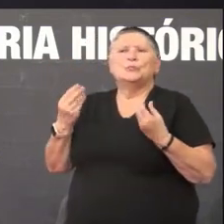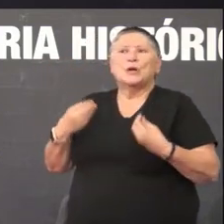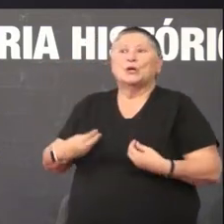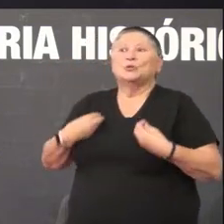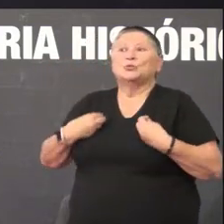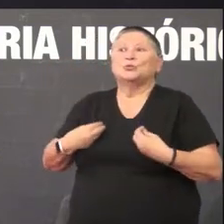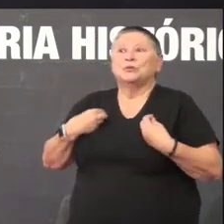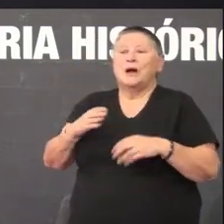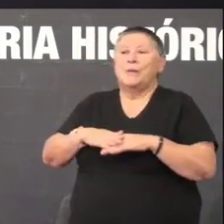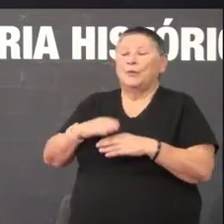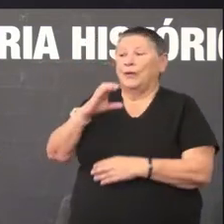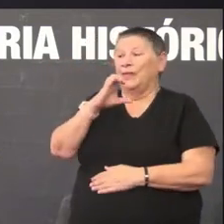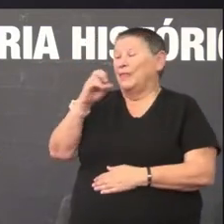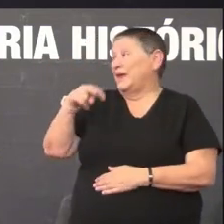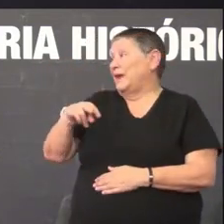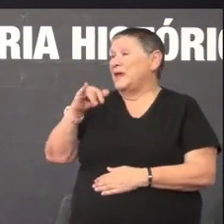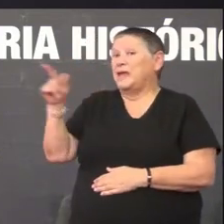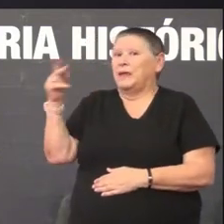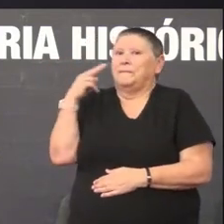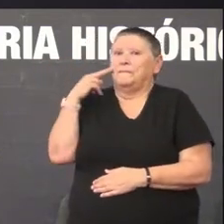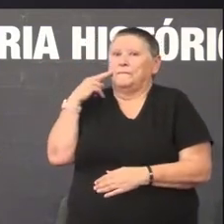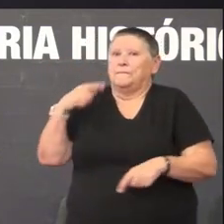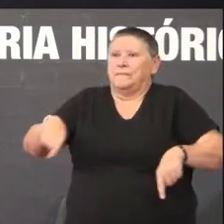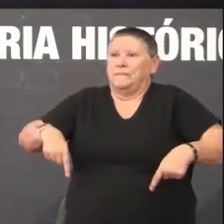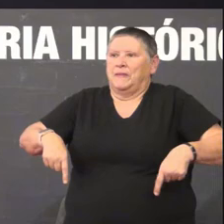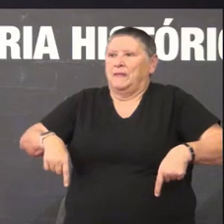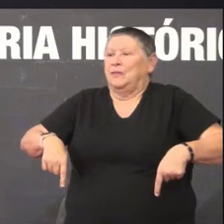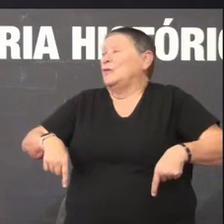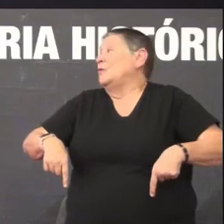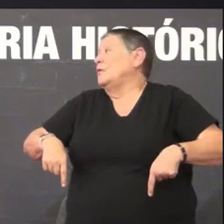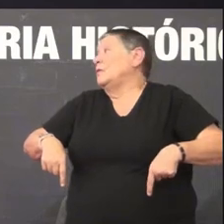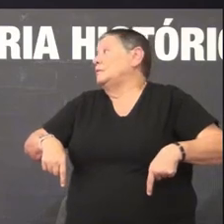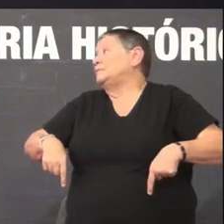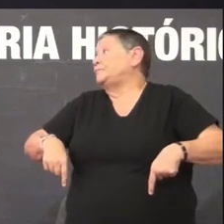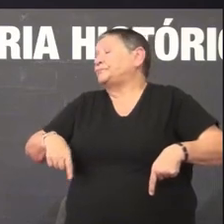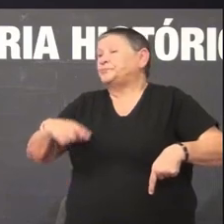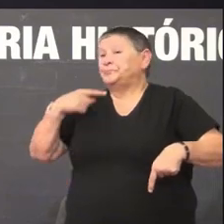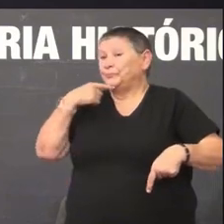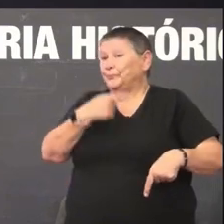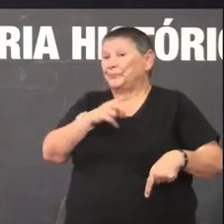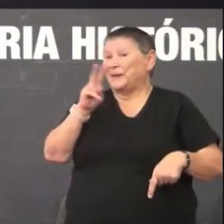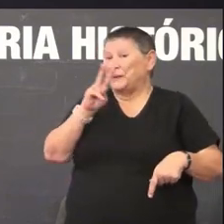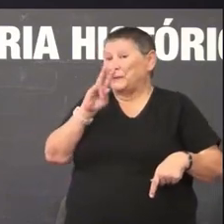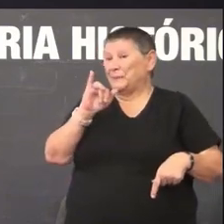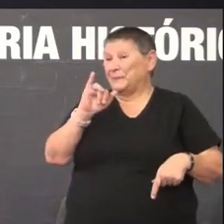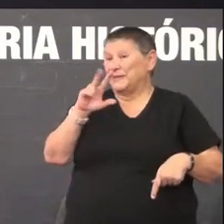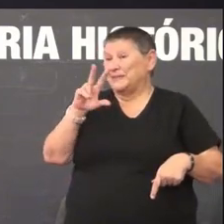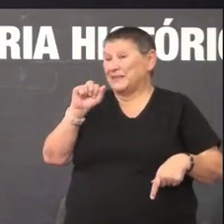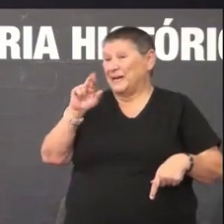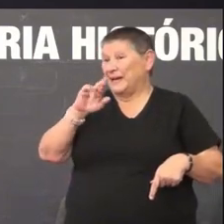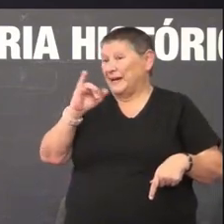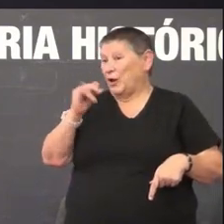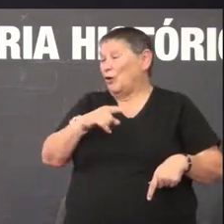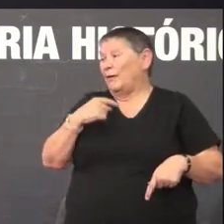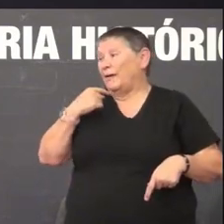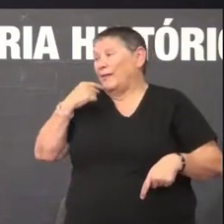El CNI le daba miedito. Y le dice Villarejo, Corina, el CNI no va a